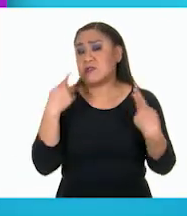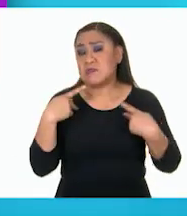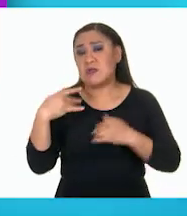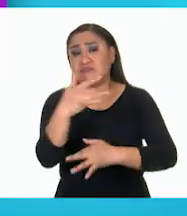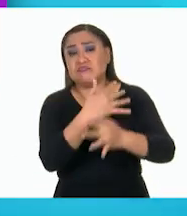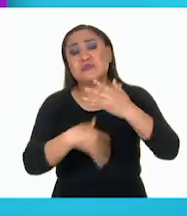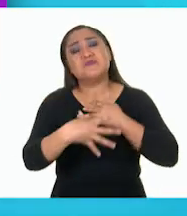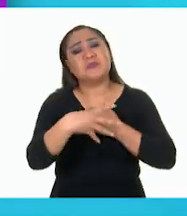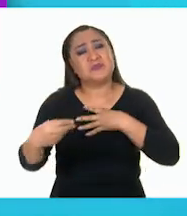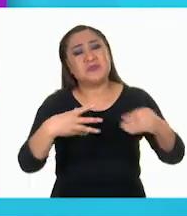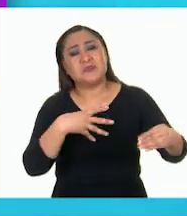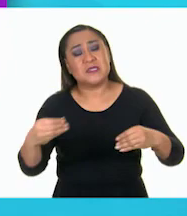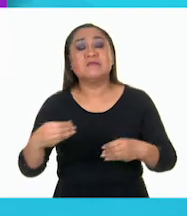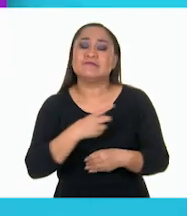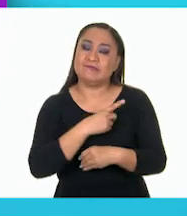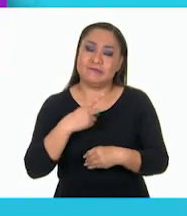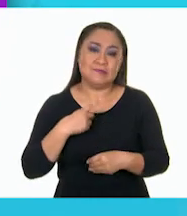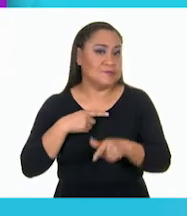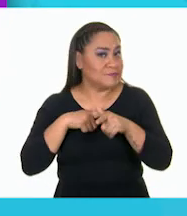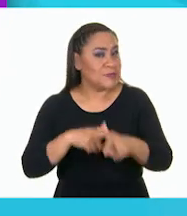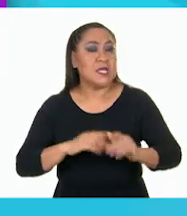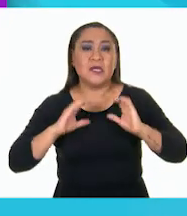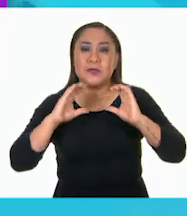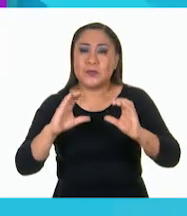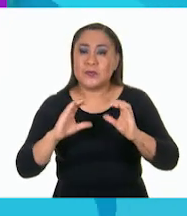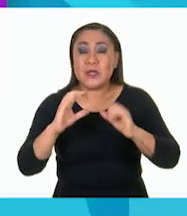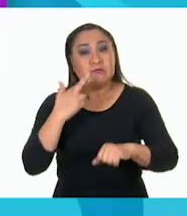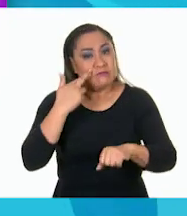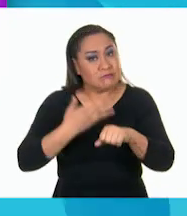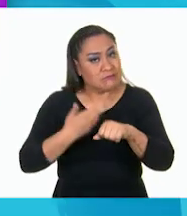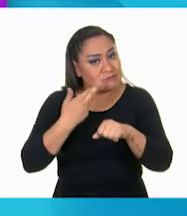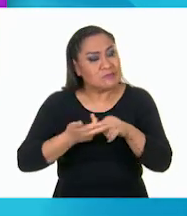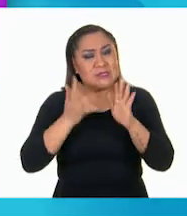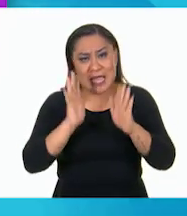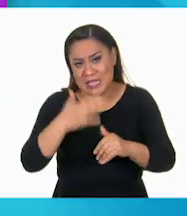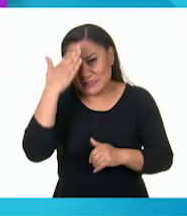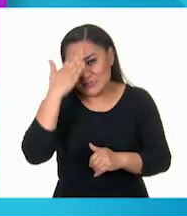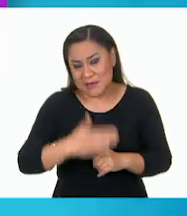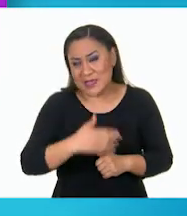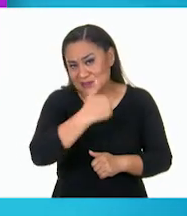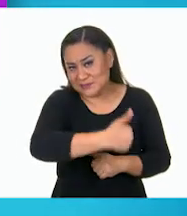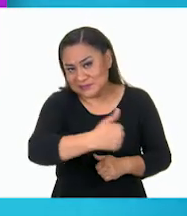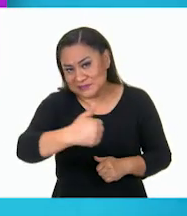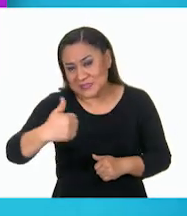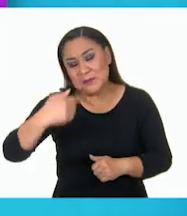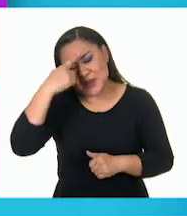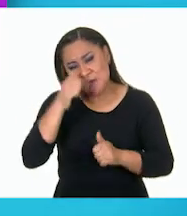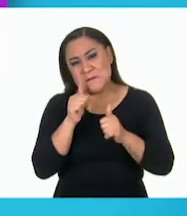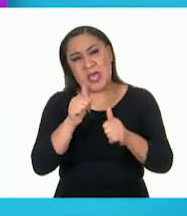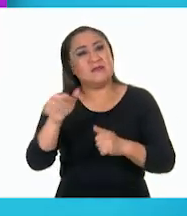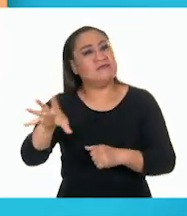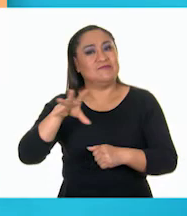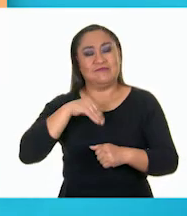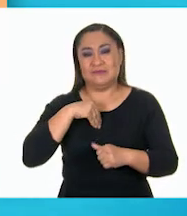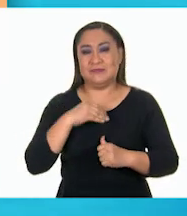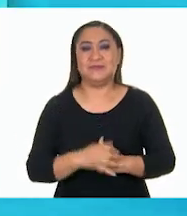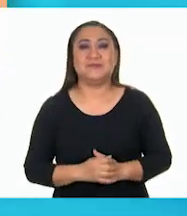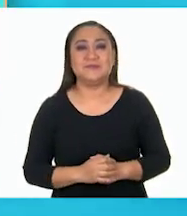personas. Por eso hay que continuar cuidándonos siguiendo las buenas prácticas que ya todos conocemos para evitar contagiarnos.